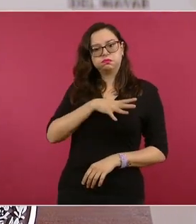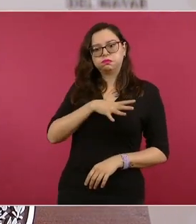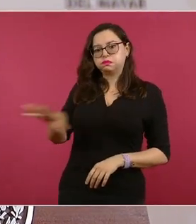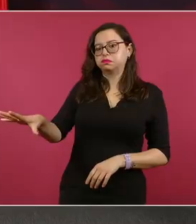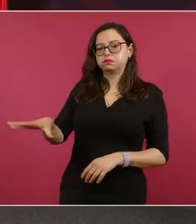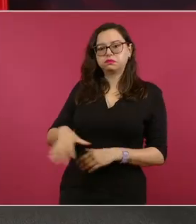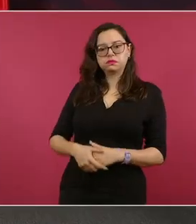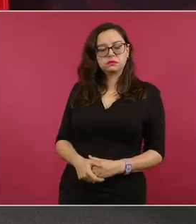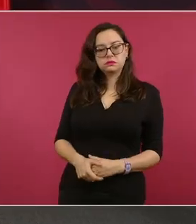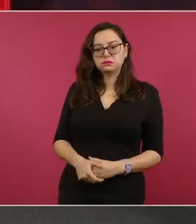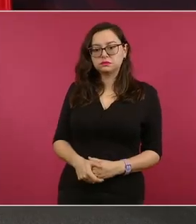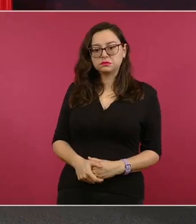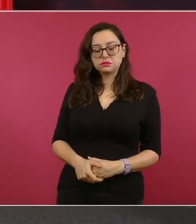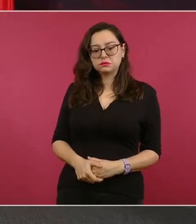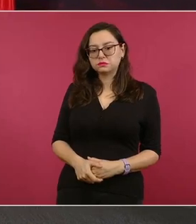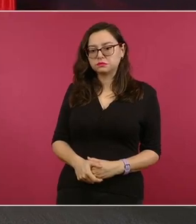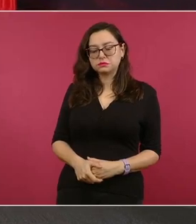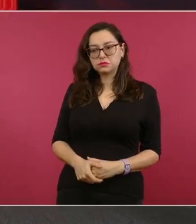padeció